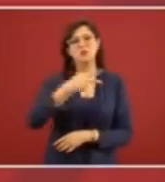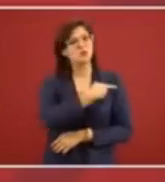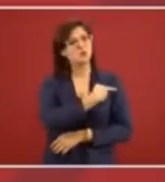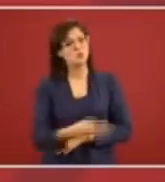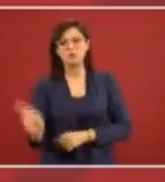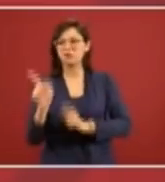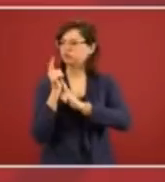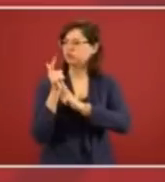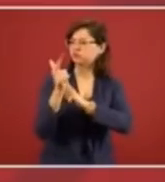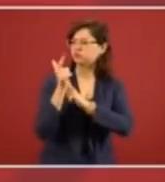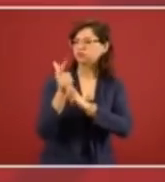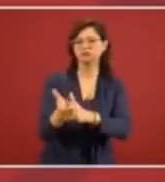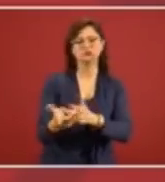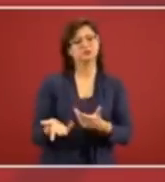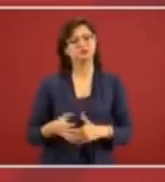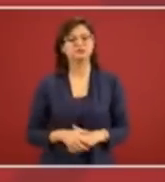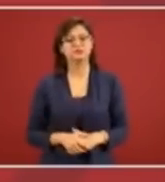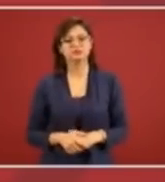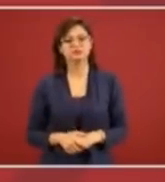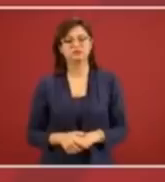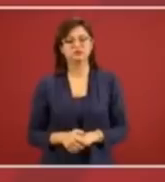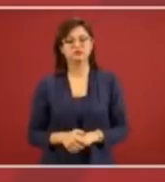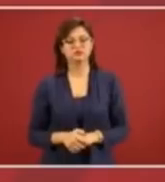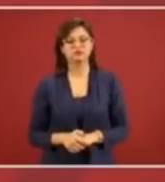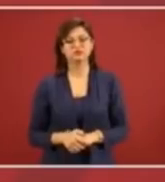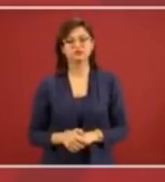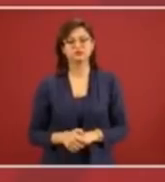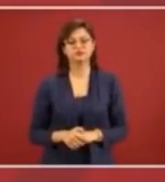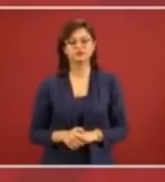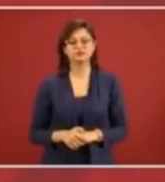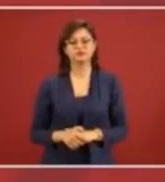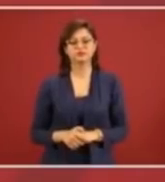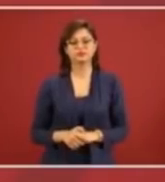me tocó decir, porque